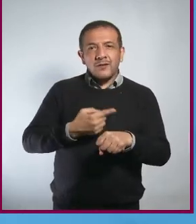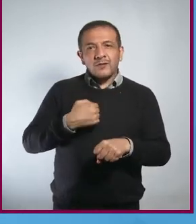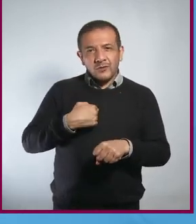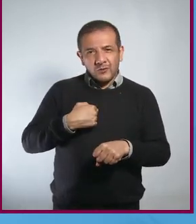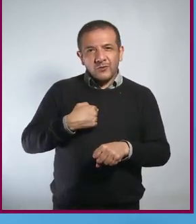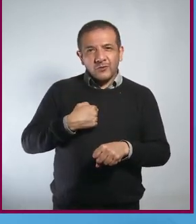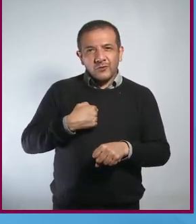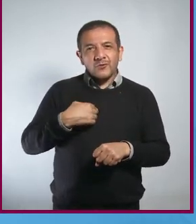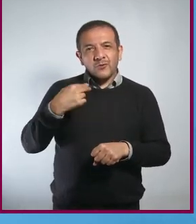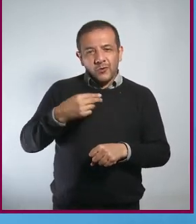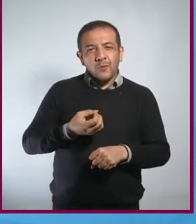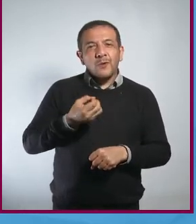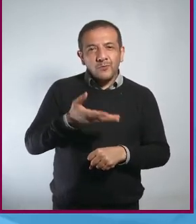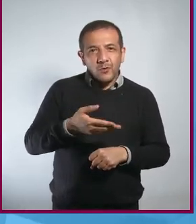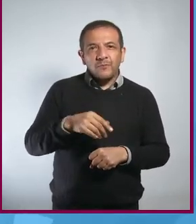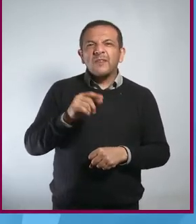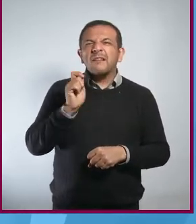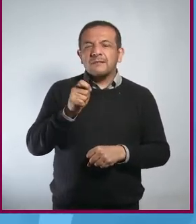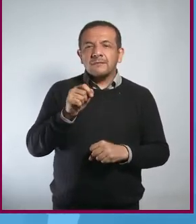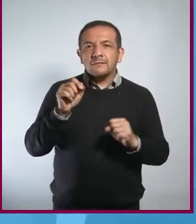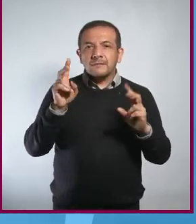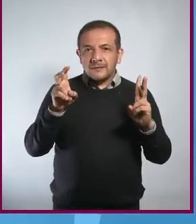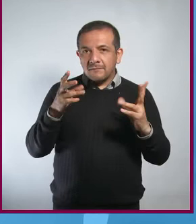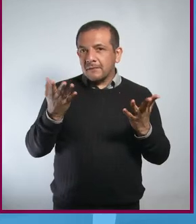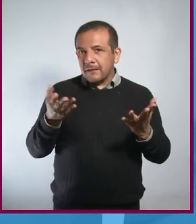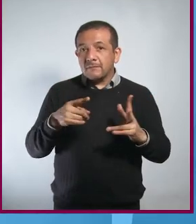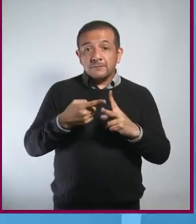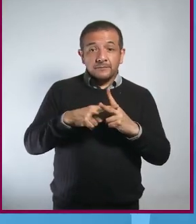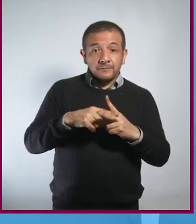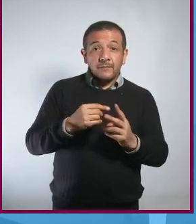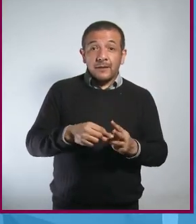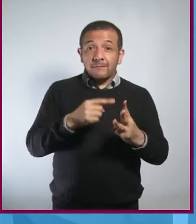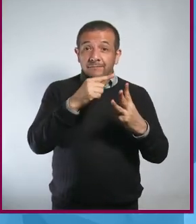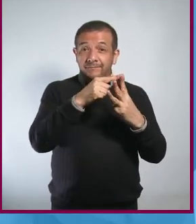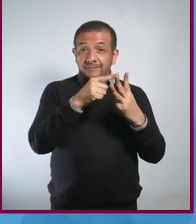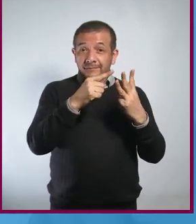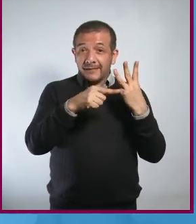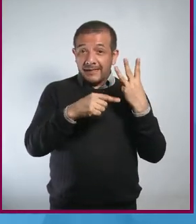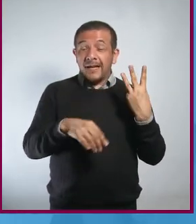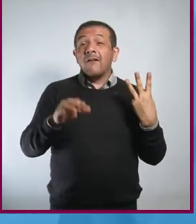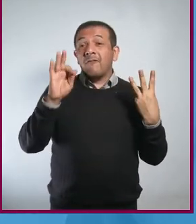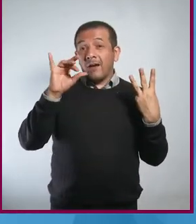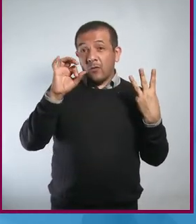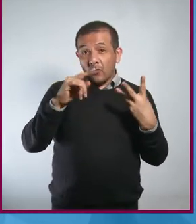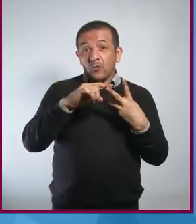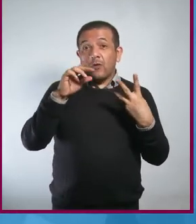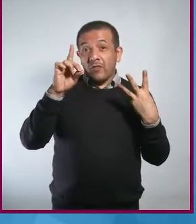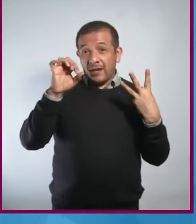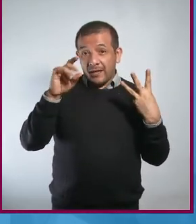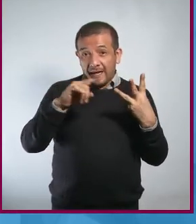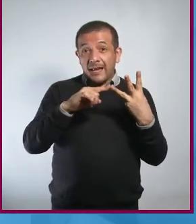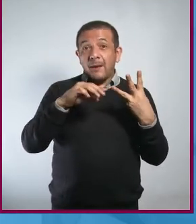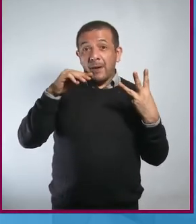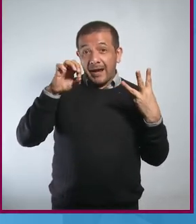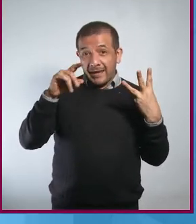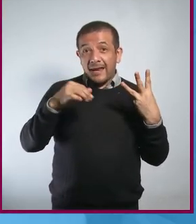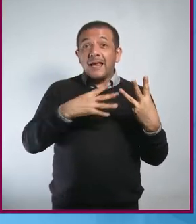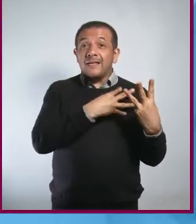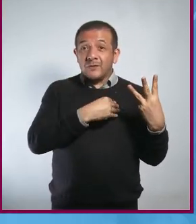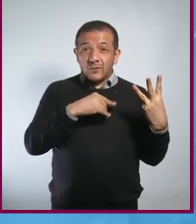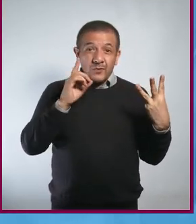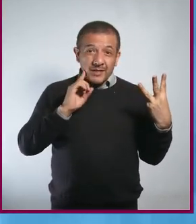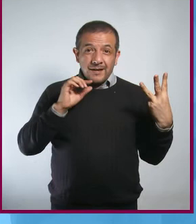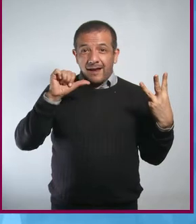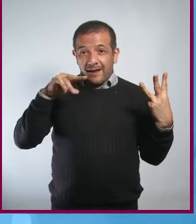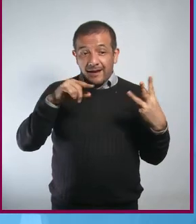conocer mejor de qué se trata. Empecemos. Les presento a Facundo, a Daniel, a María y su hija Ana. Todos